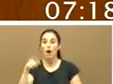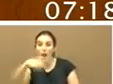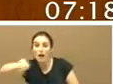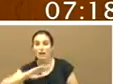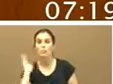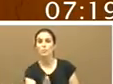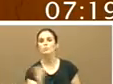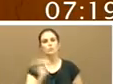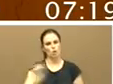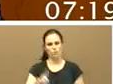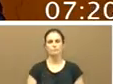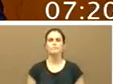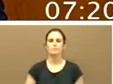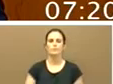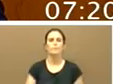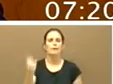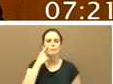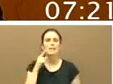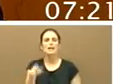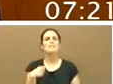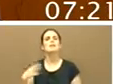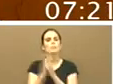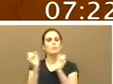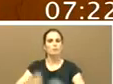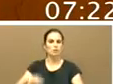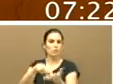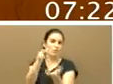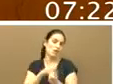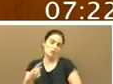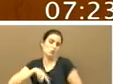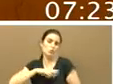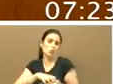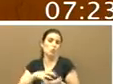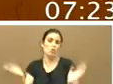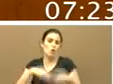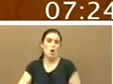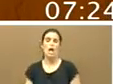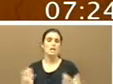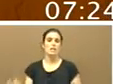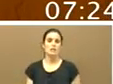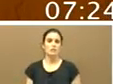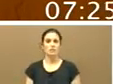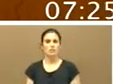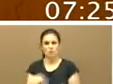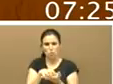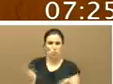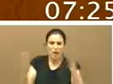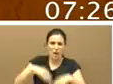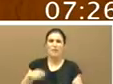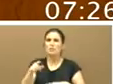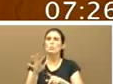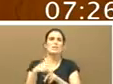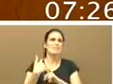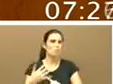hacerles más pobres. Miren ustedes, este pacto fiscal, no nos cabe ninguna duda, es una burda escena